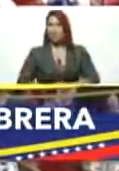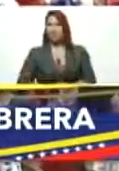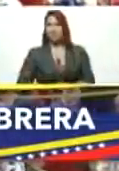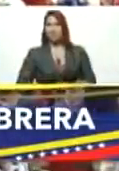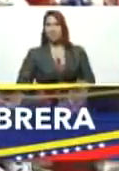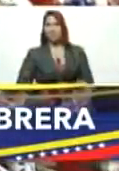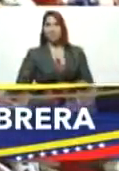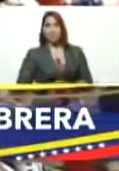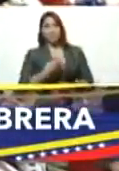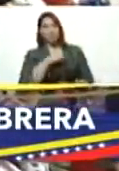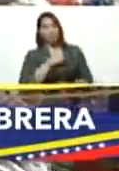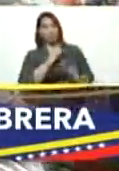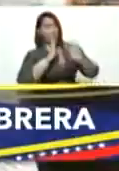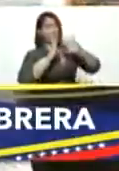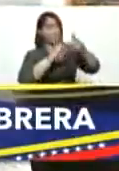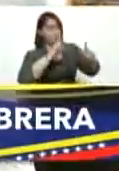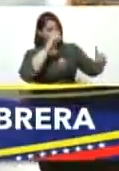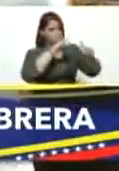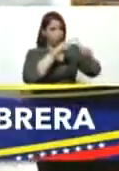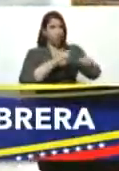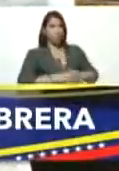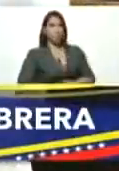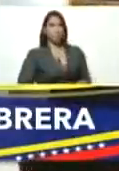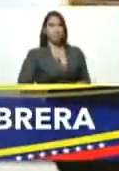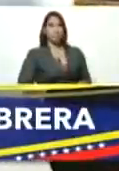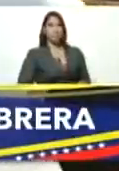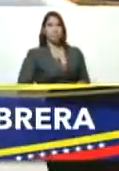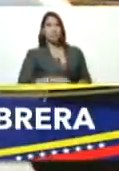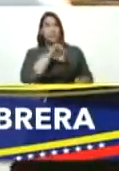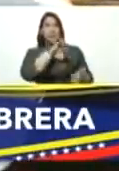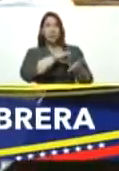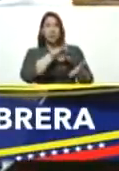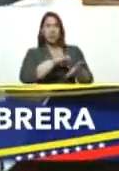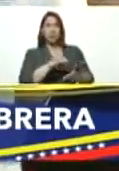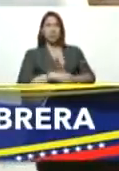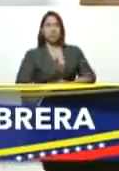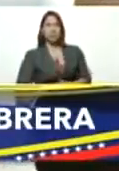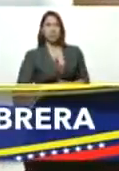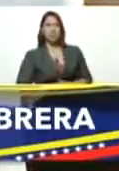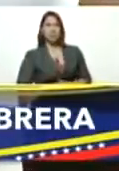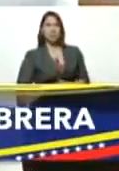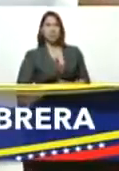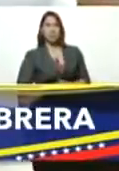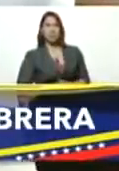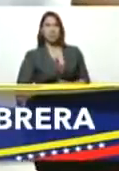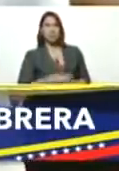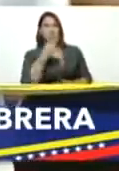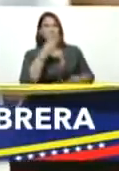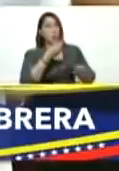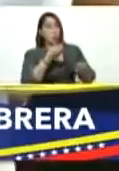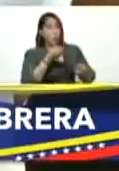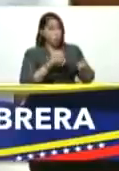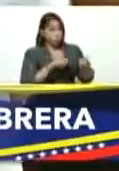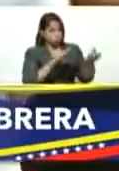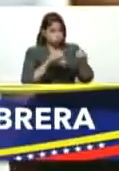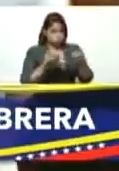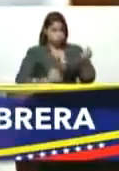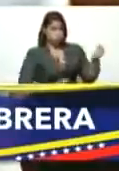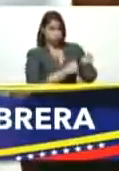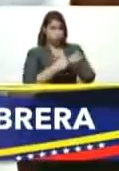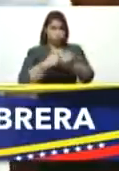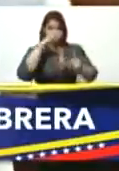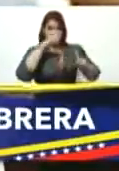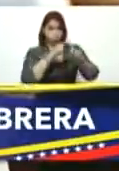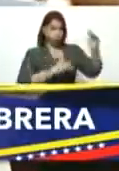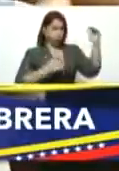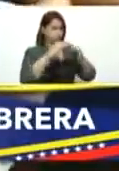nos planteamos un objetivo en central qué es contribuir para alcanzar